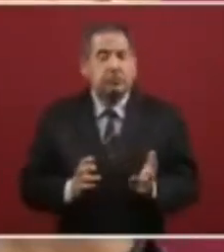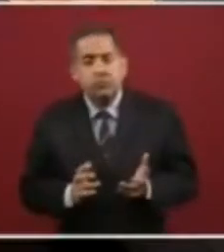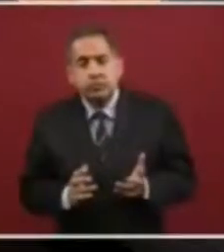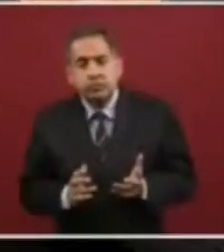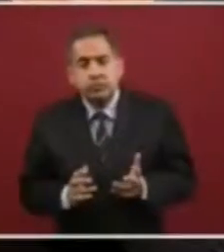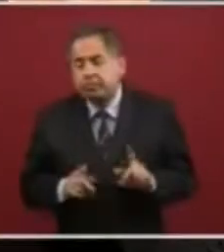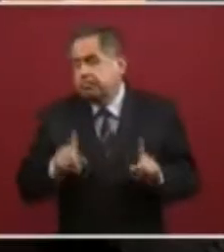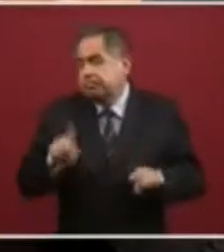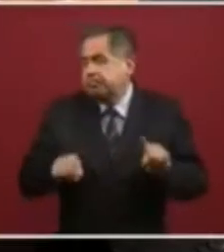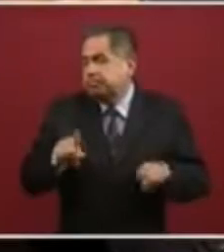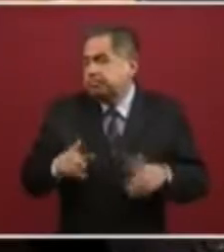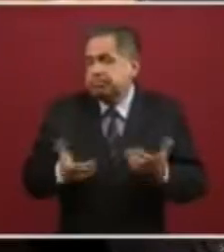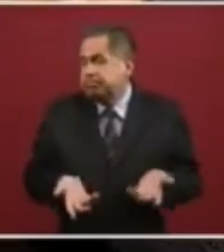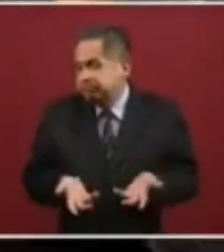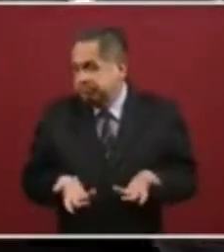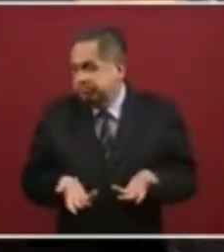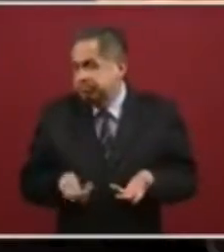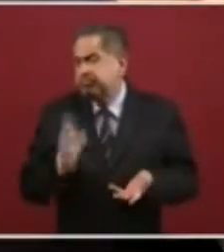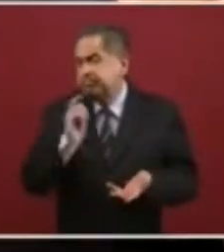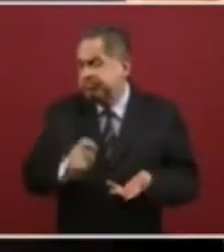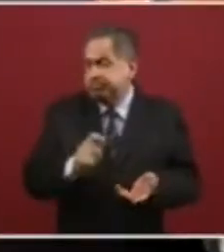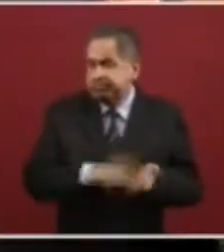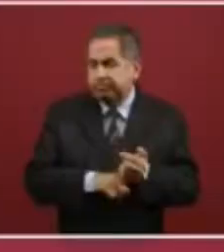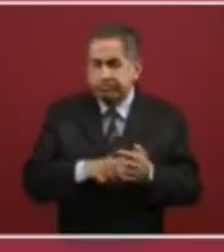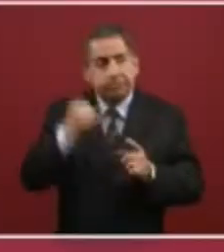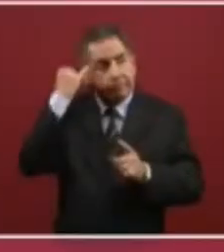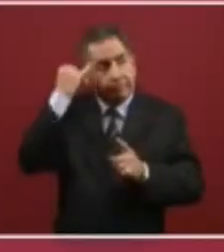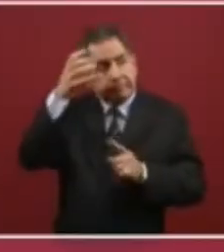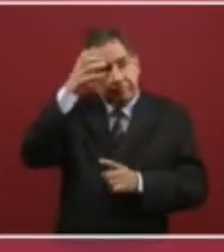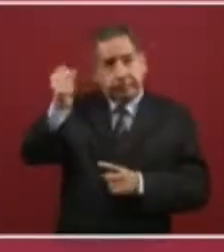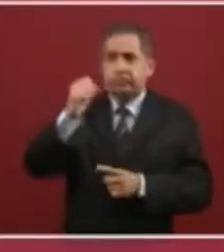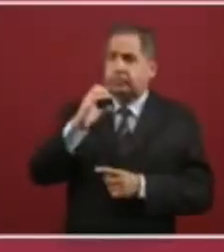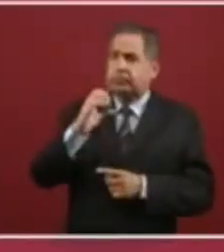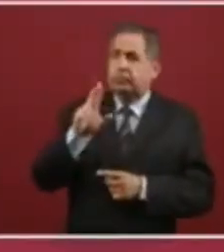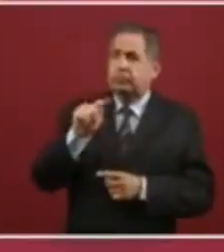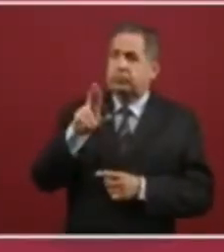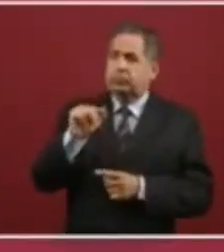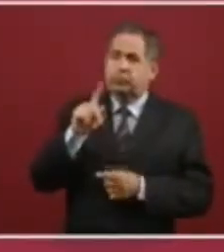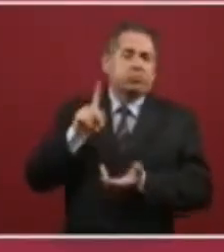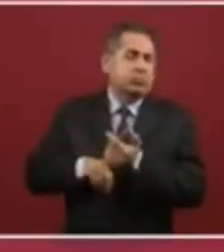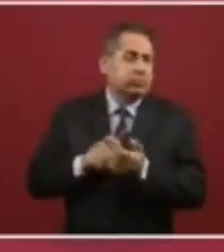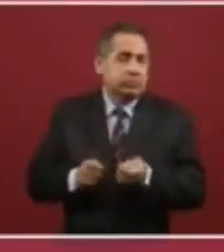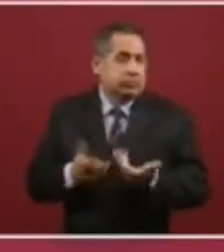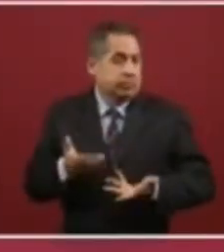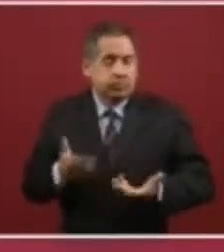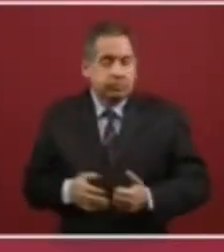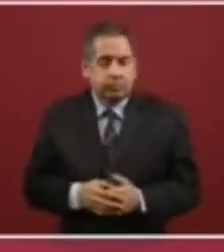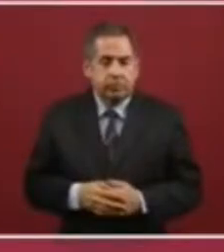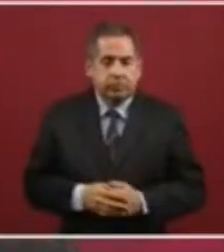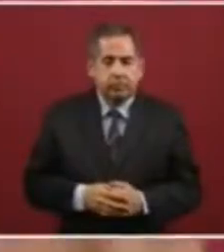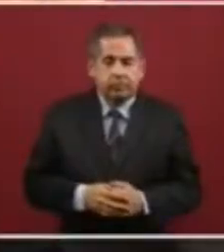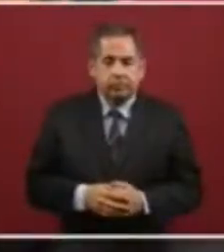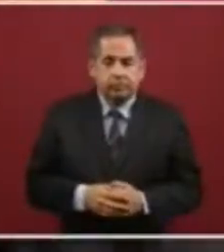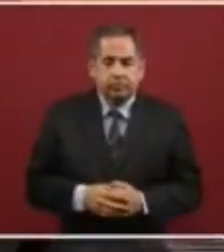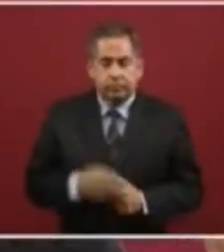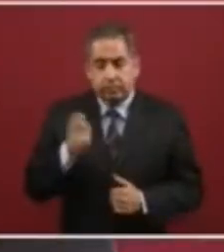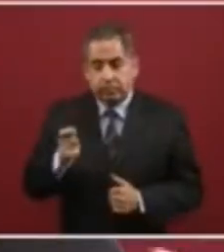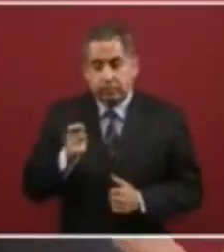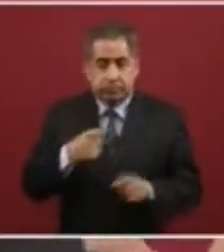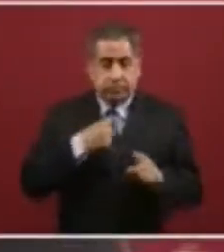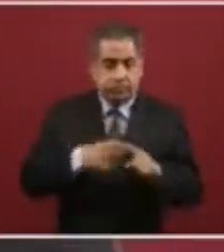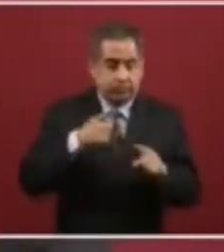depende qué concepción tenemos acerca de la cultura. Entonces, hay